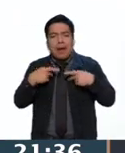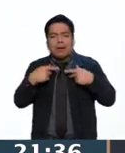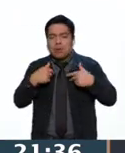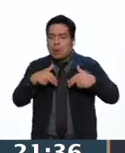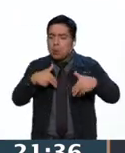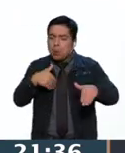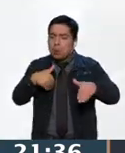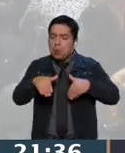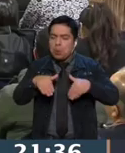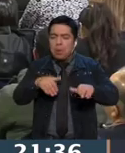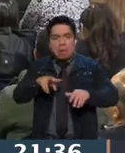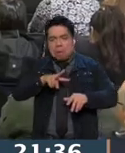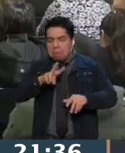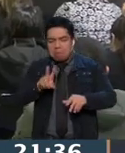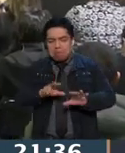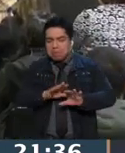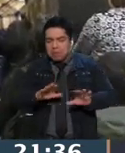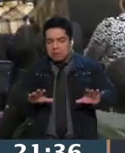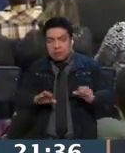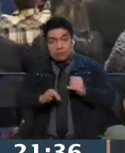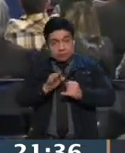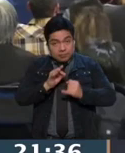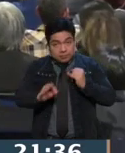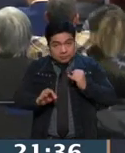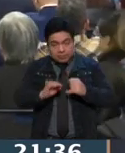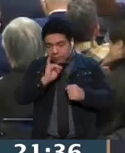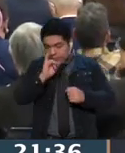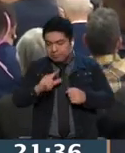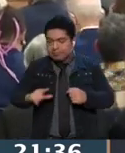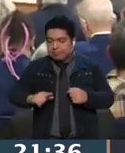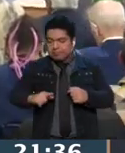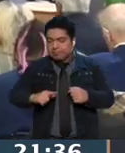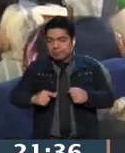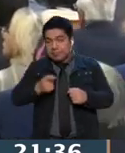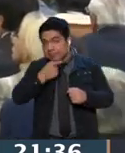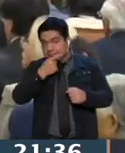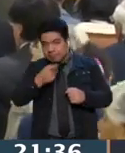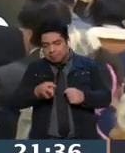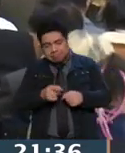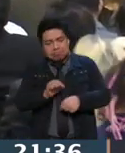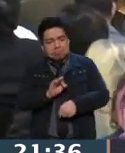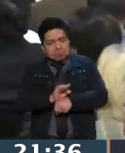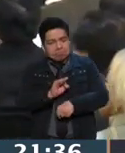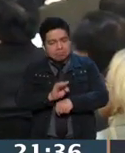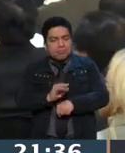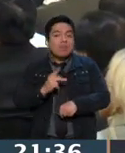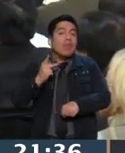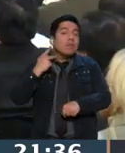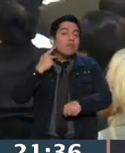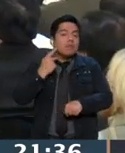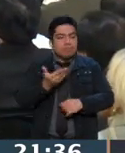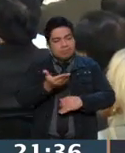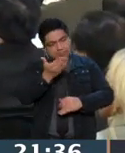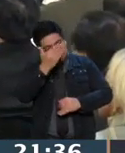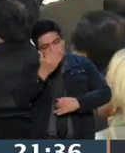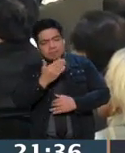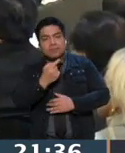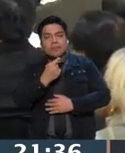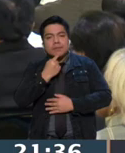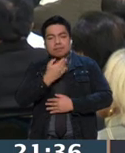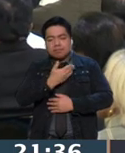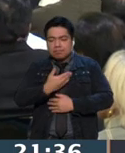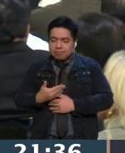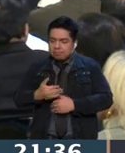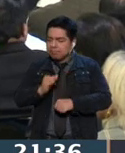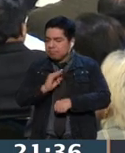una realidad. Finalmente, el mandatario capitalino reiteró su respaldo hacia las políticas del presidente Andrés Manuel López Obrador